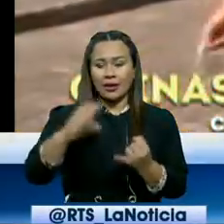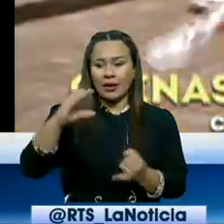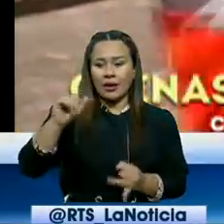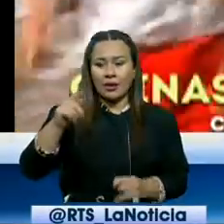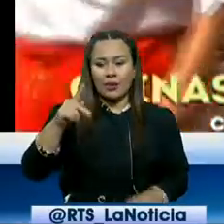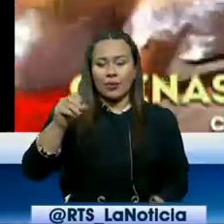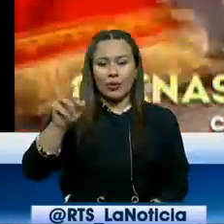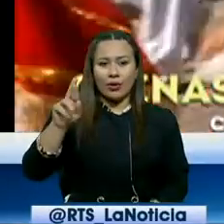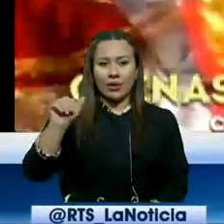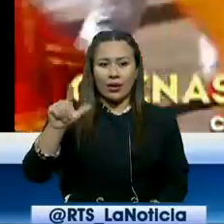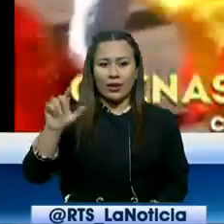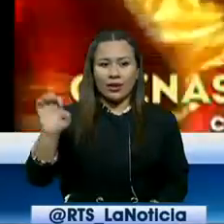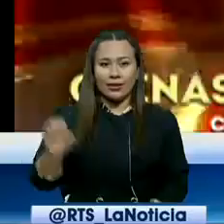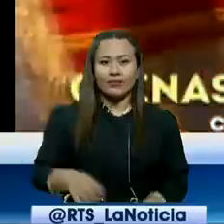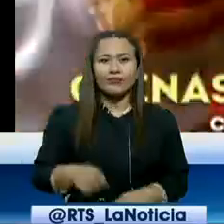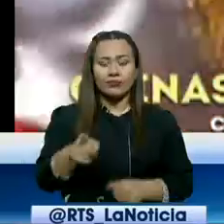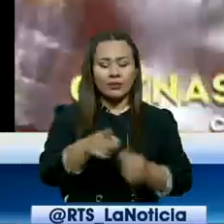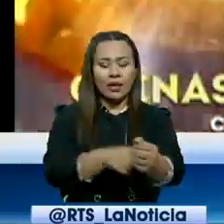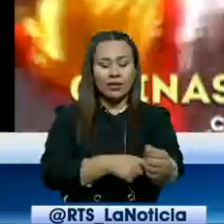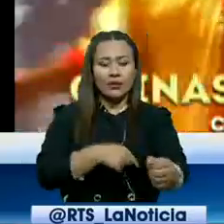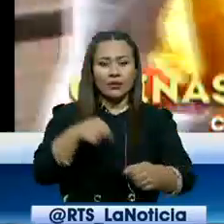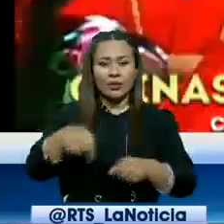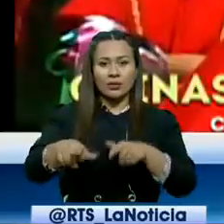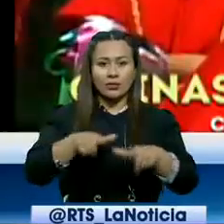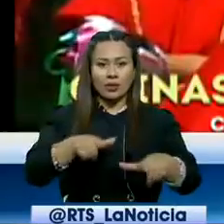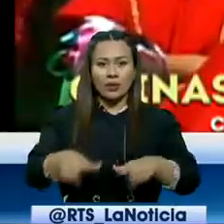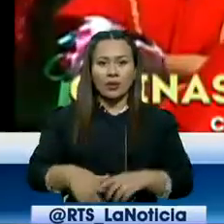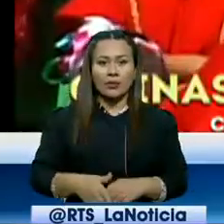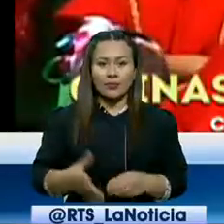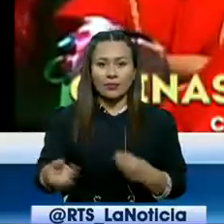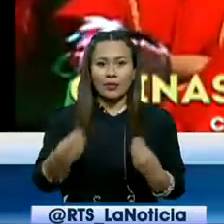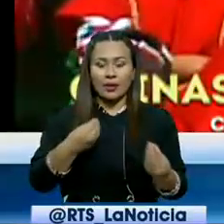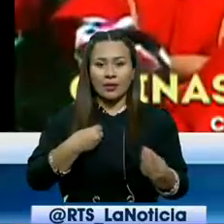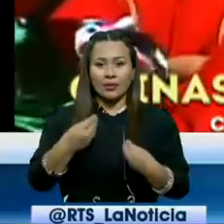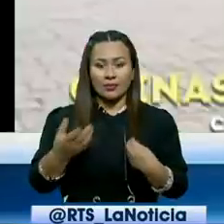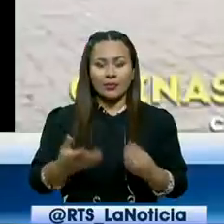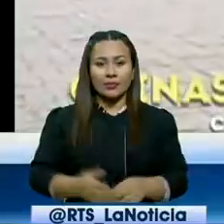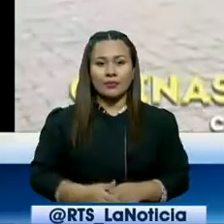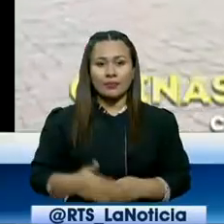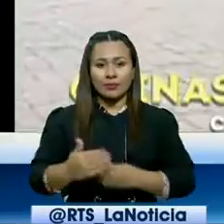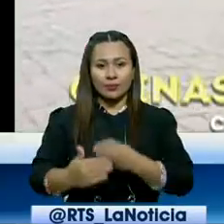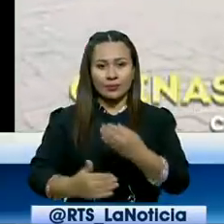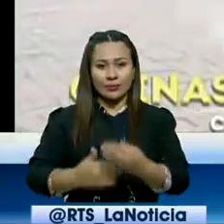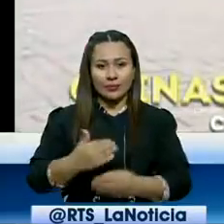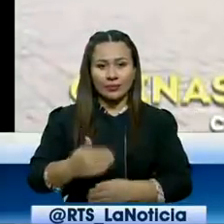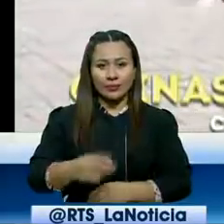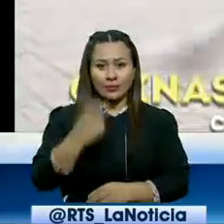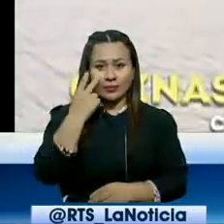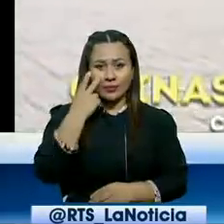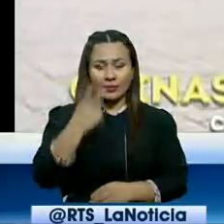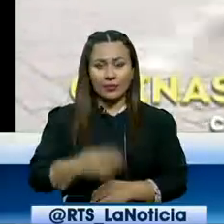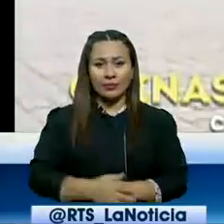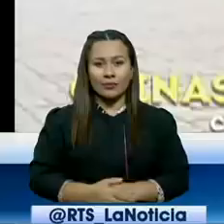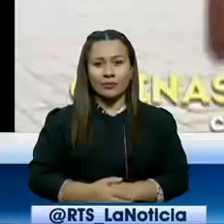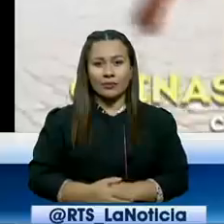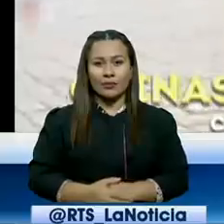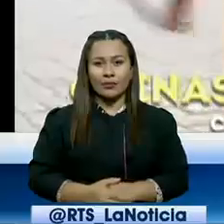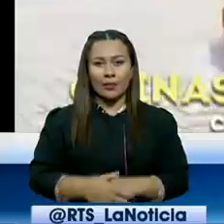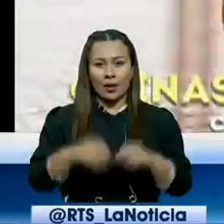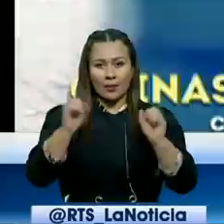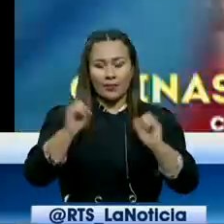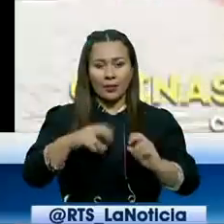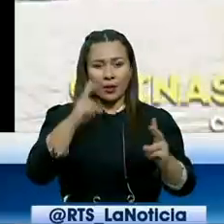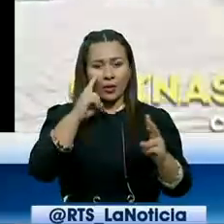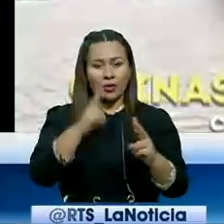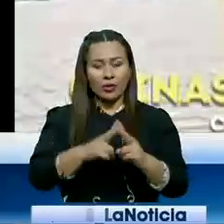vestimenta tradicional de nuestro cantón. Se remonta de muchos años atrás, por lo tanto es muy reconocida incluso a